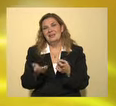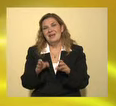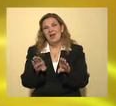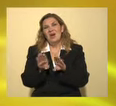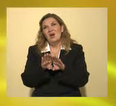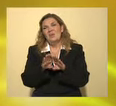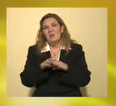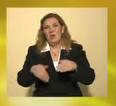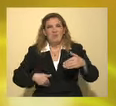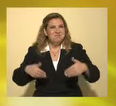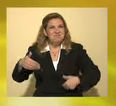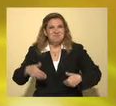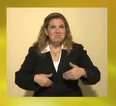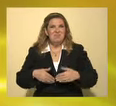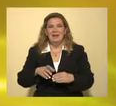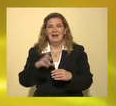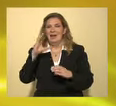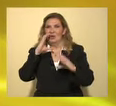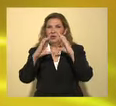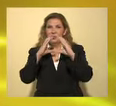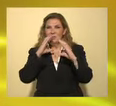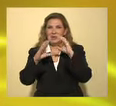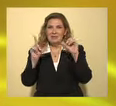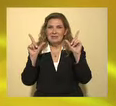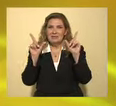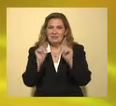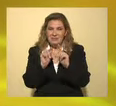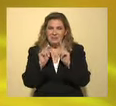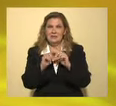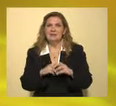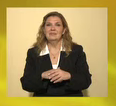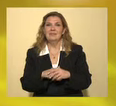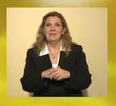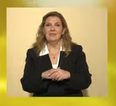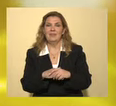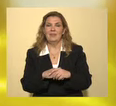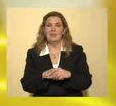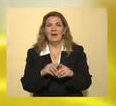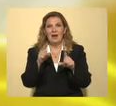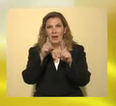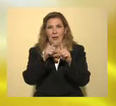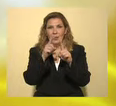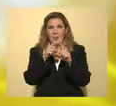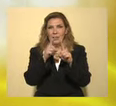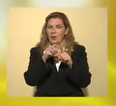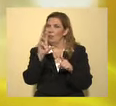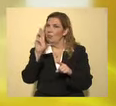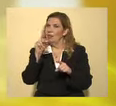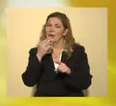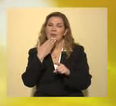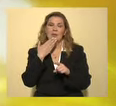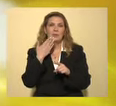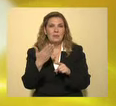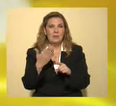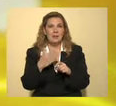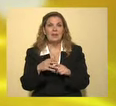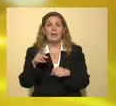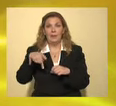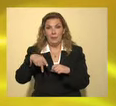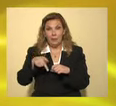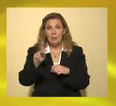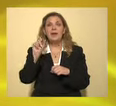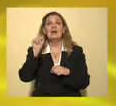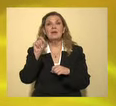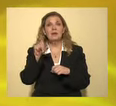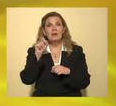pareja y empeorar la comunicación. Se pueden hasta cohibir, yo creo, ¿no? Sí, claro. Si haces una broma inadecuada, a lo mejor. Sí, pero también cuenta